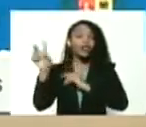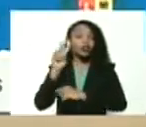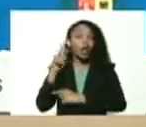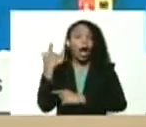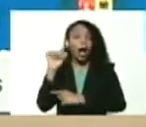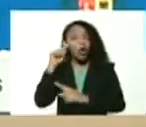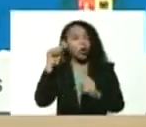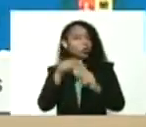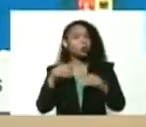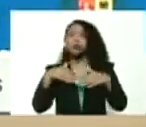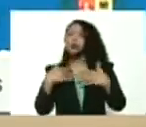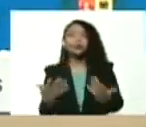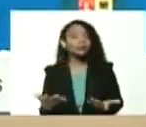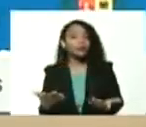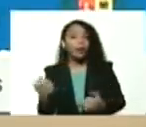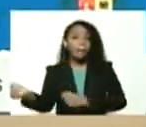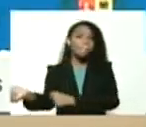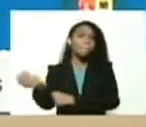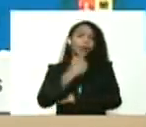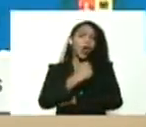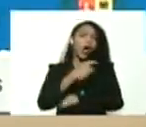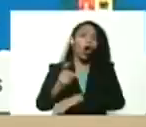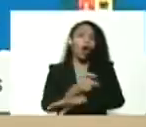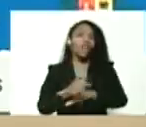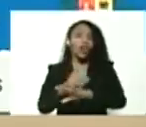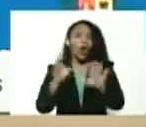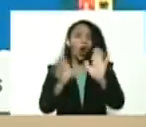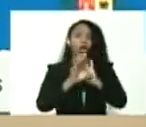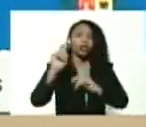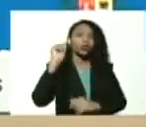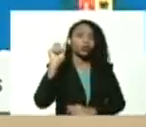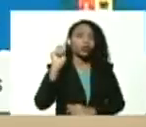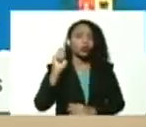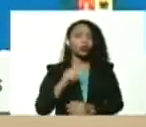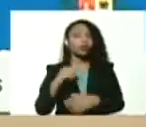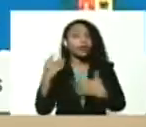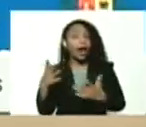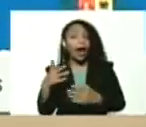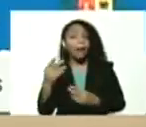un objetivo, derrocar al gobierno constitucional. Y